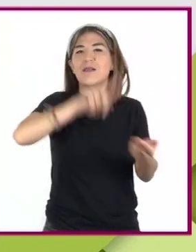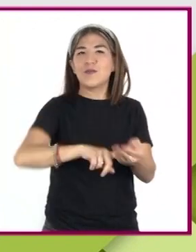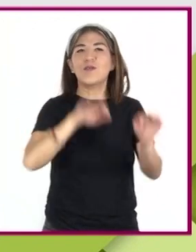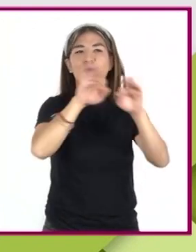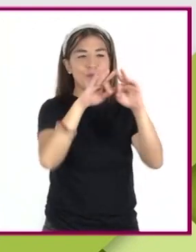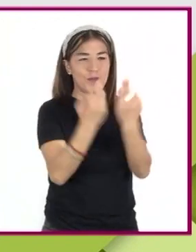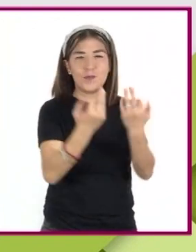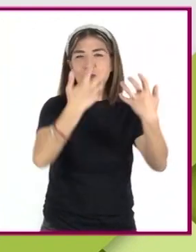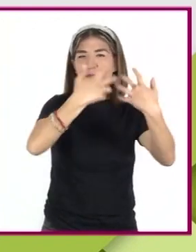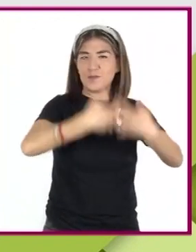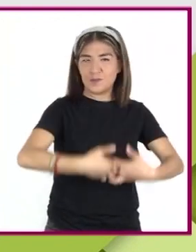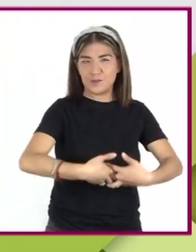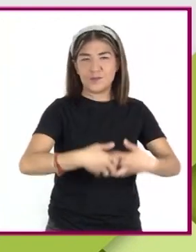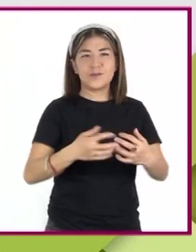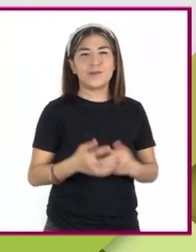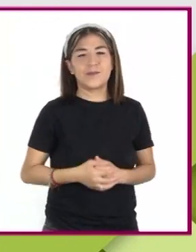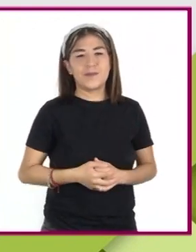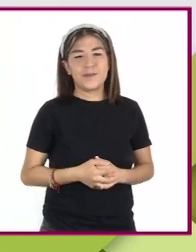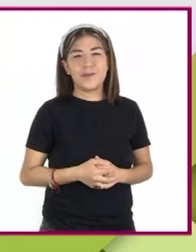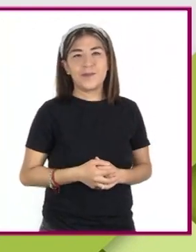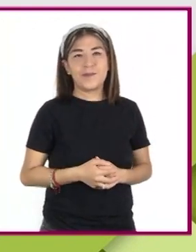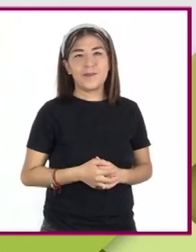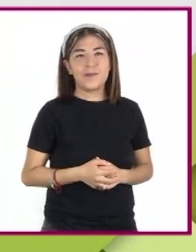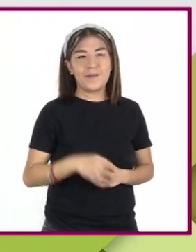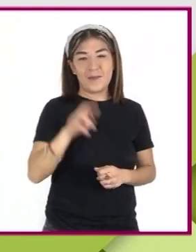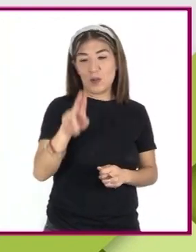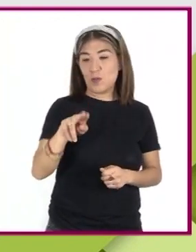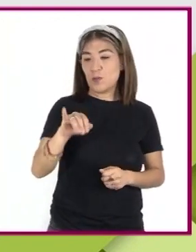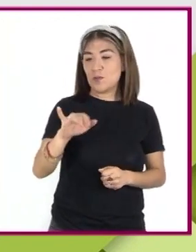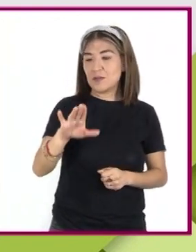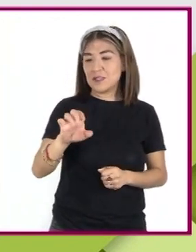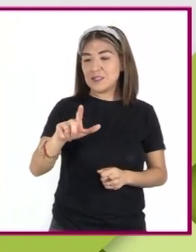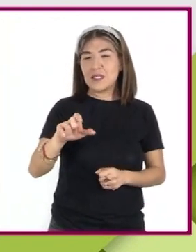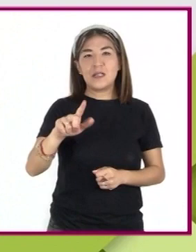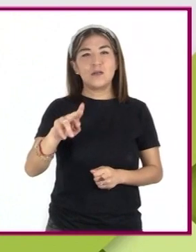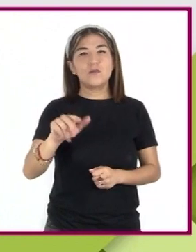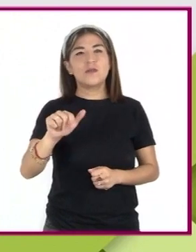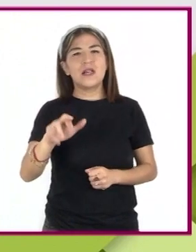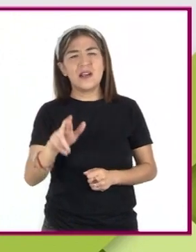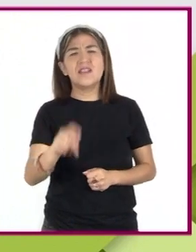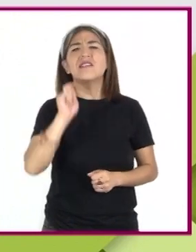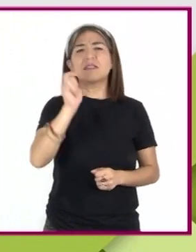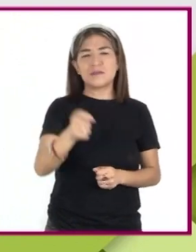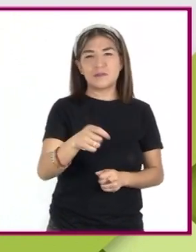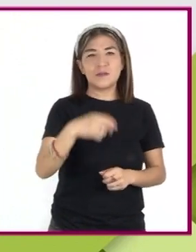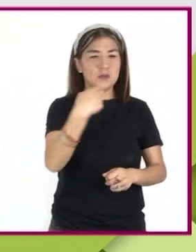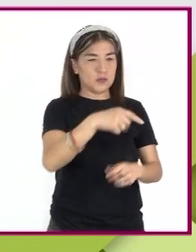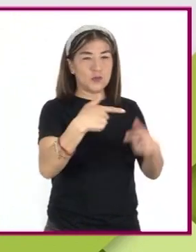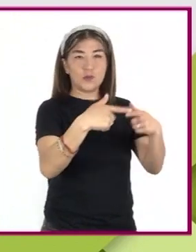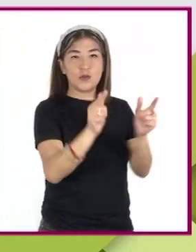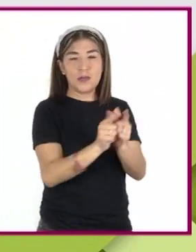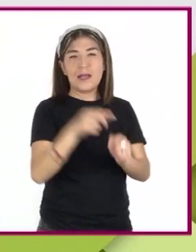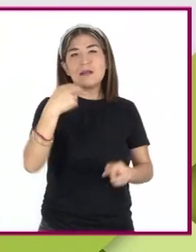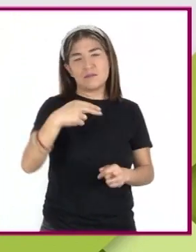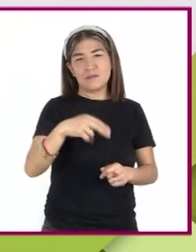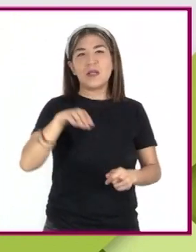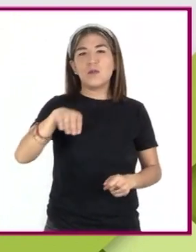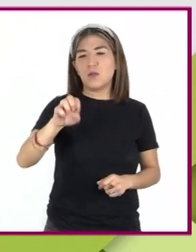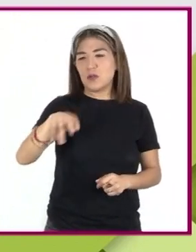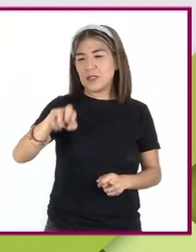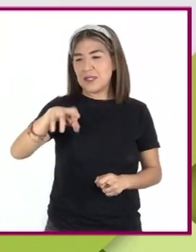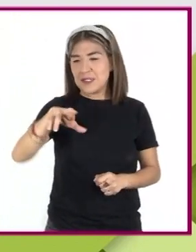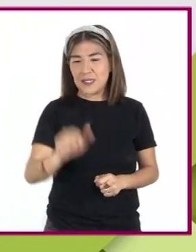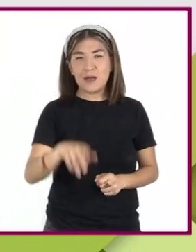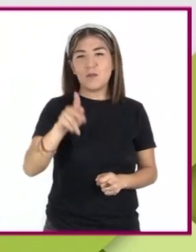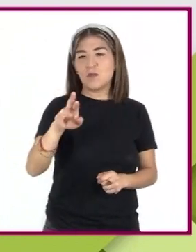y función. Los organismos unicelulares pertenecen a los reinos Monera,